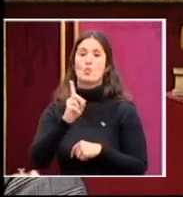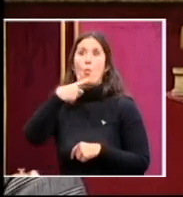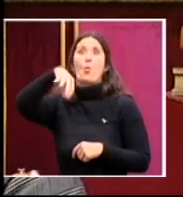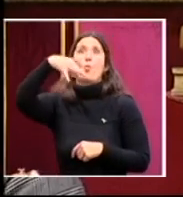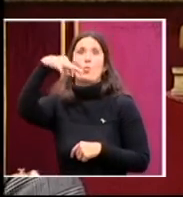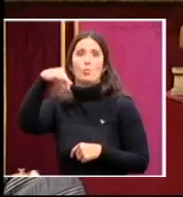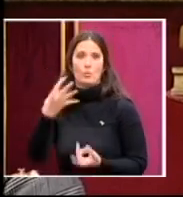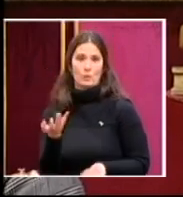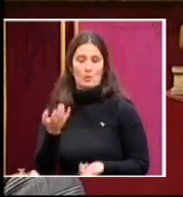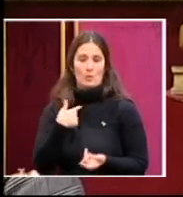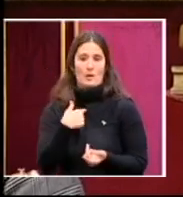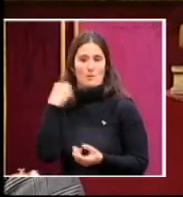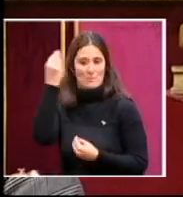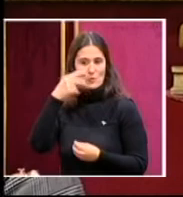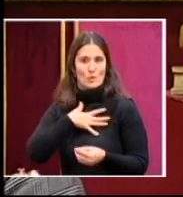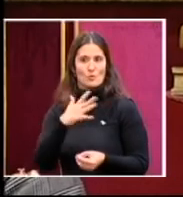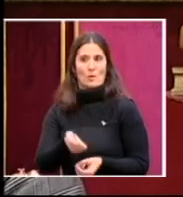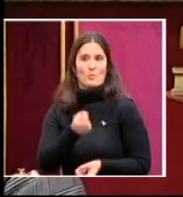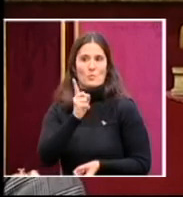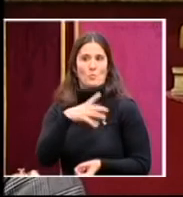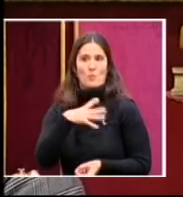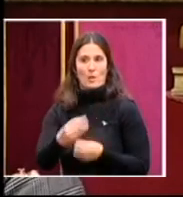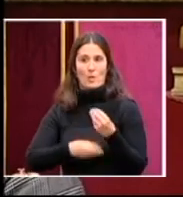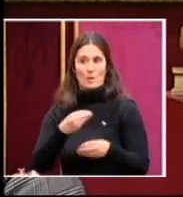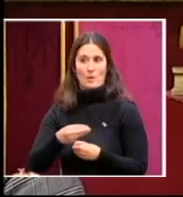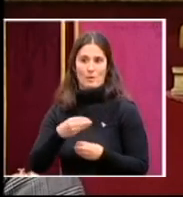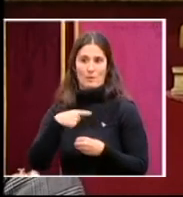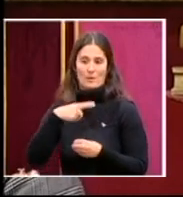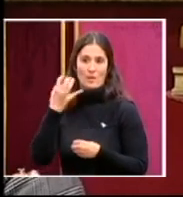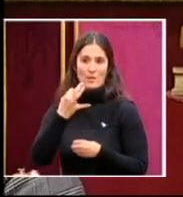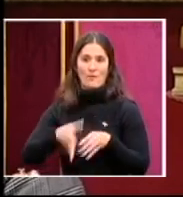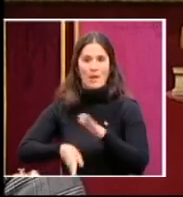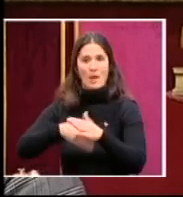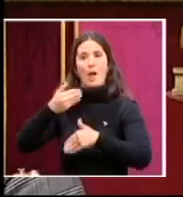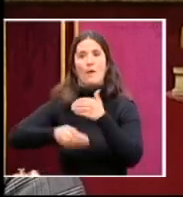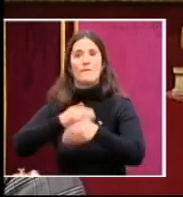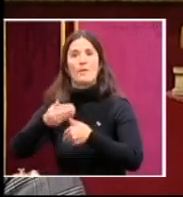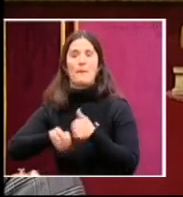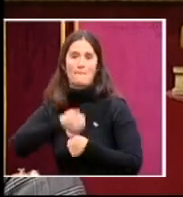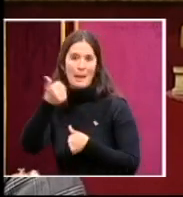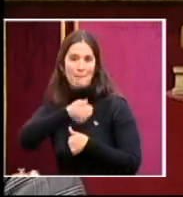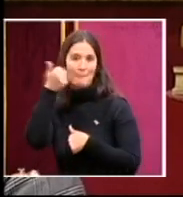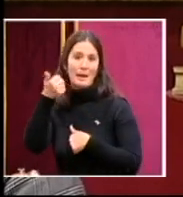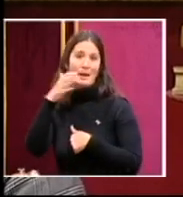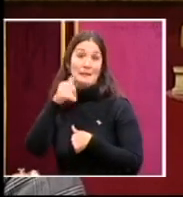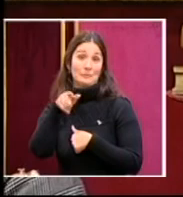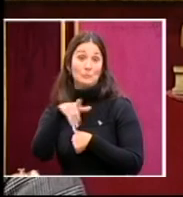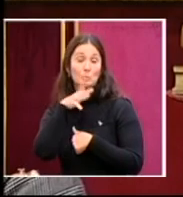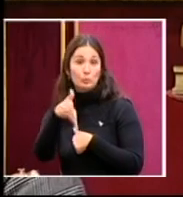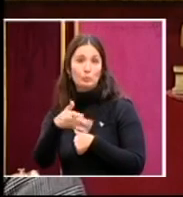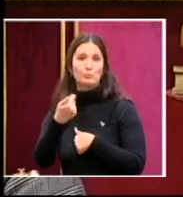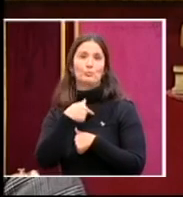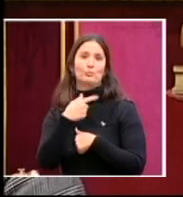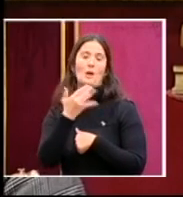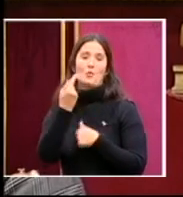único que tiene el ayuntamiento, obviamente, a lo que comprometerse y que hay que avanzar mucho más, y que para ello existe